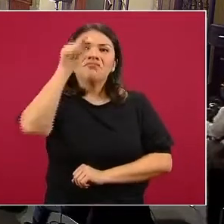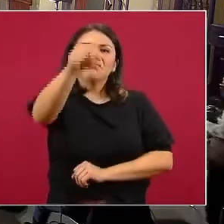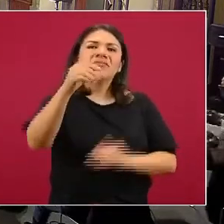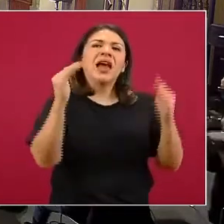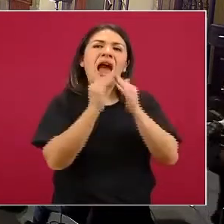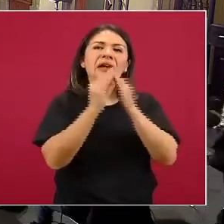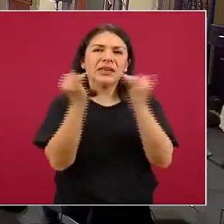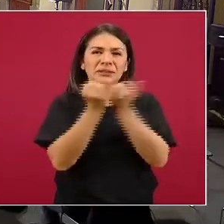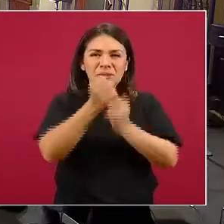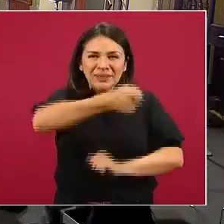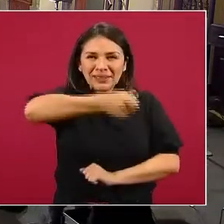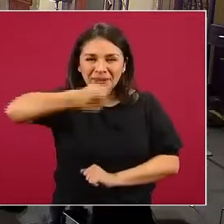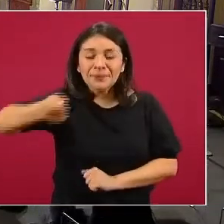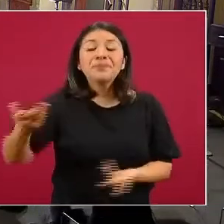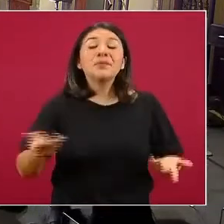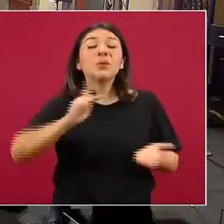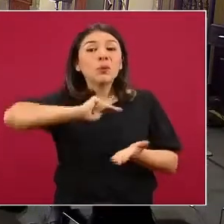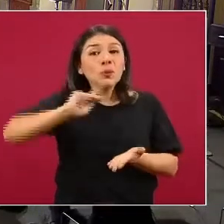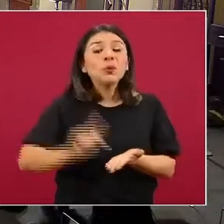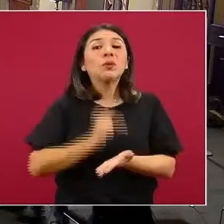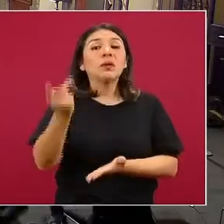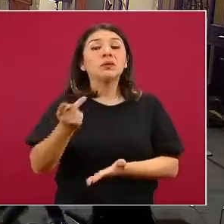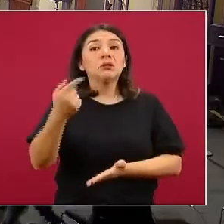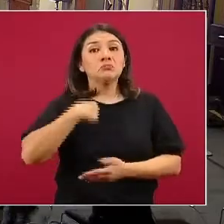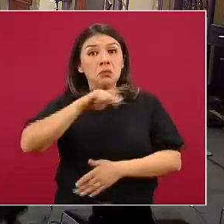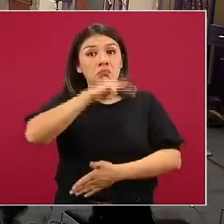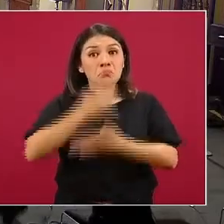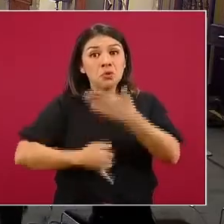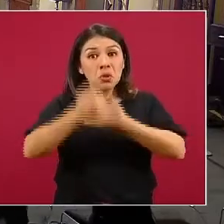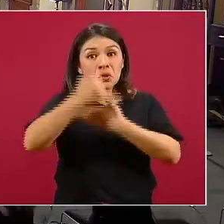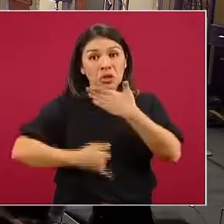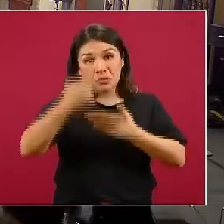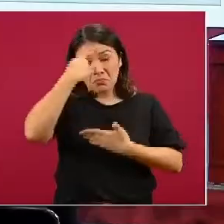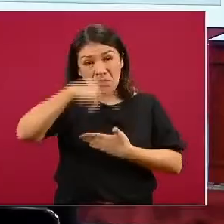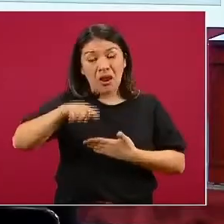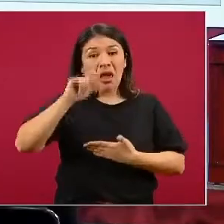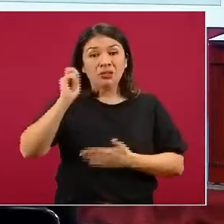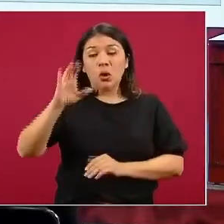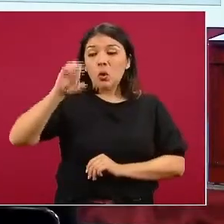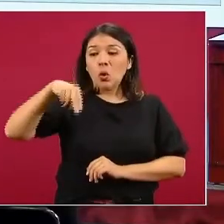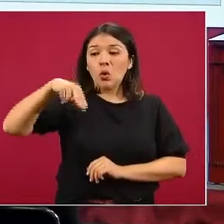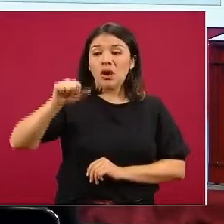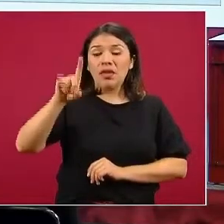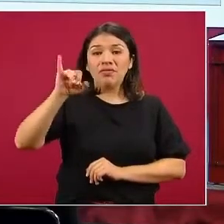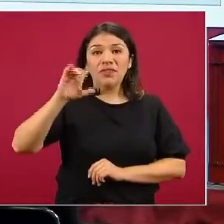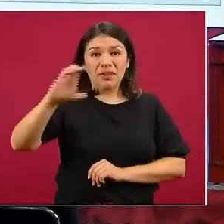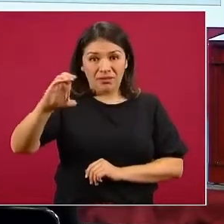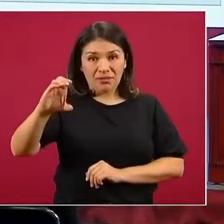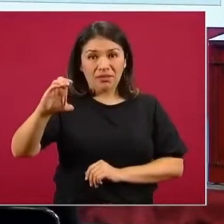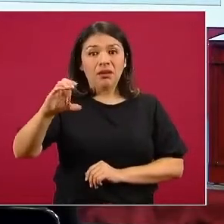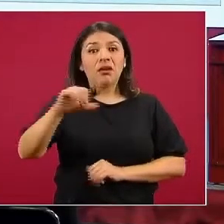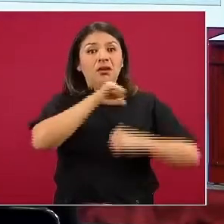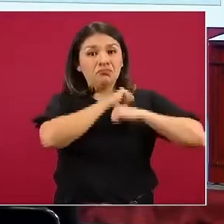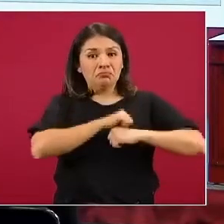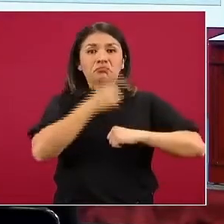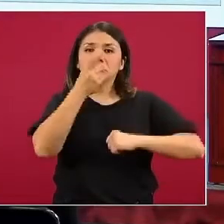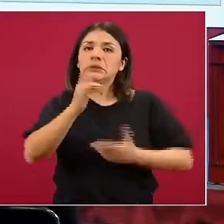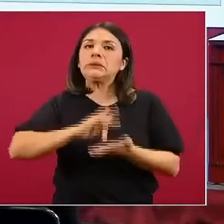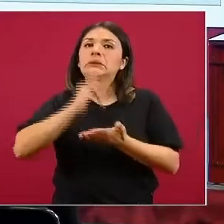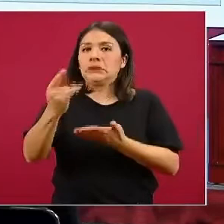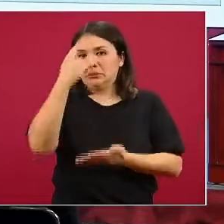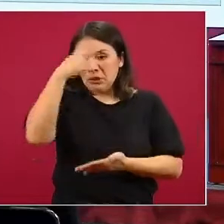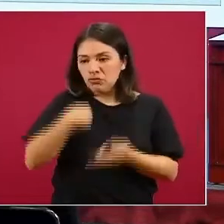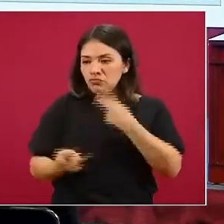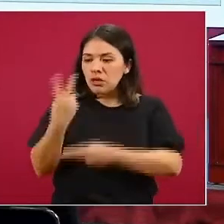casas. Una vez más, el gran proyecto de la Comisión Nacional de Salud Mental y Adicciones agradece esta